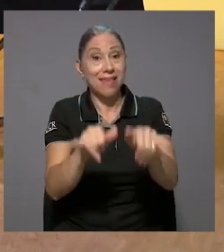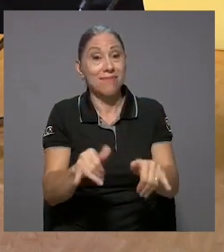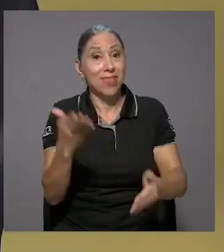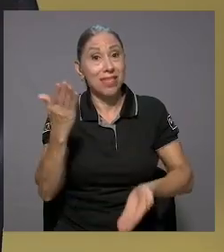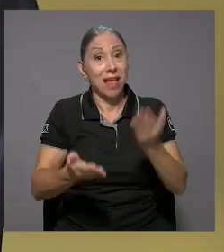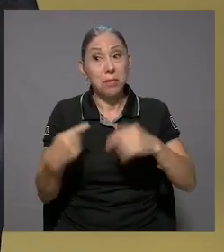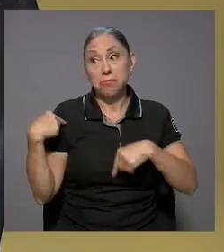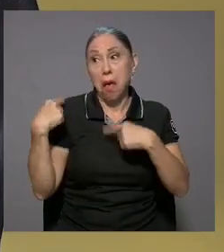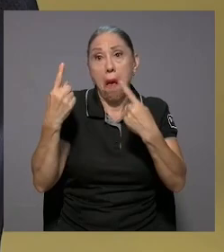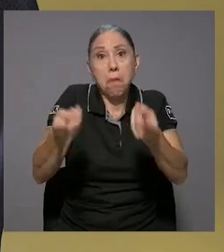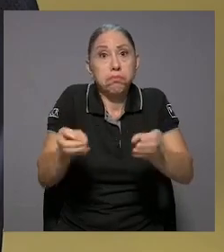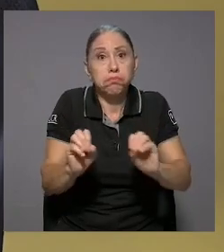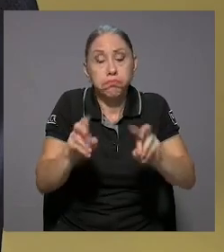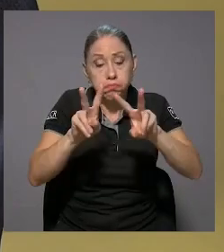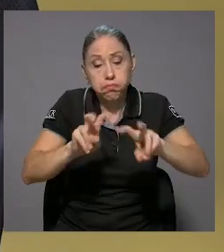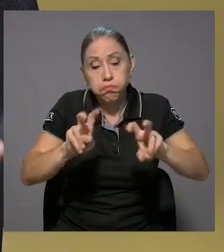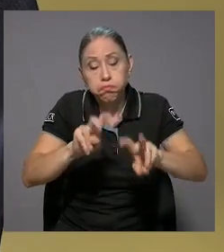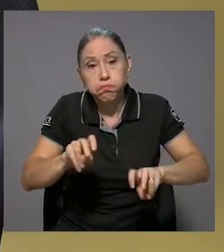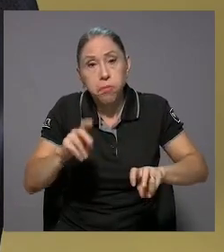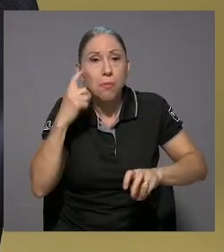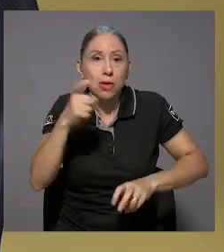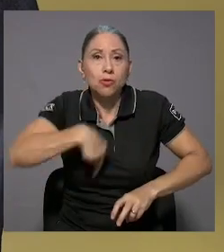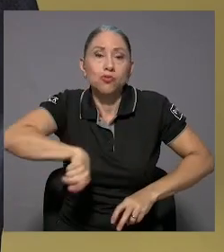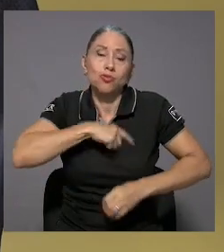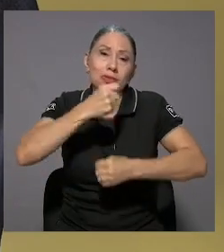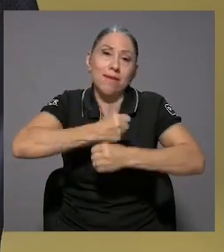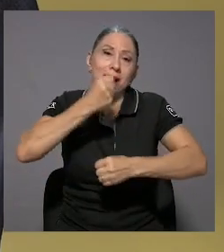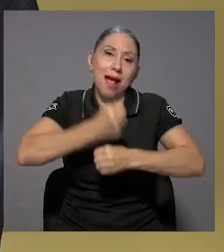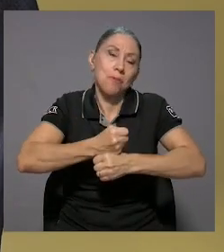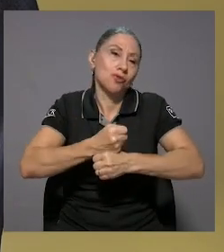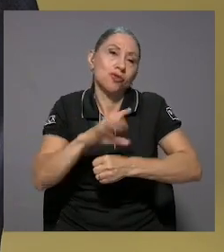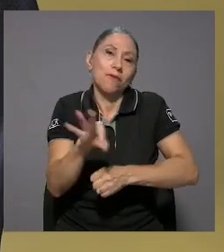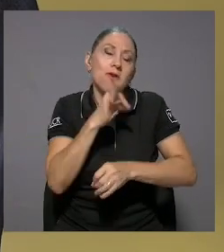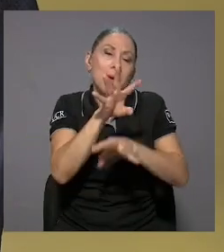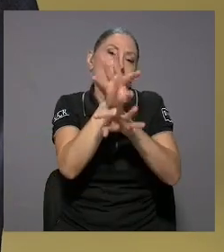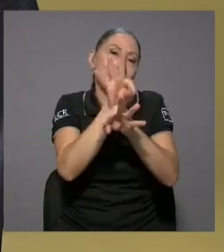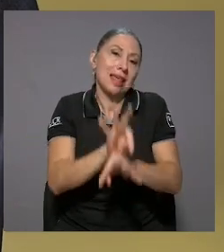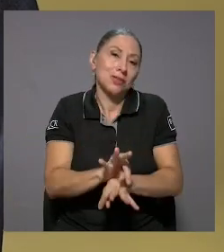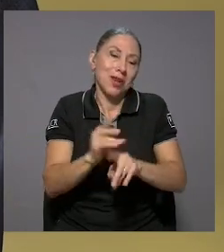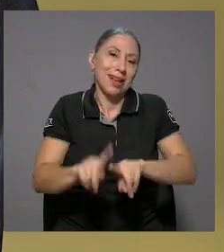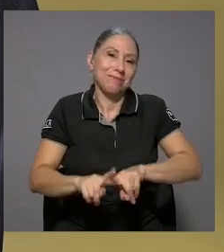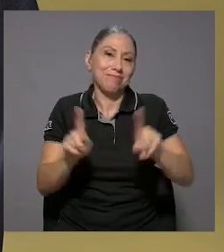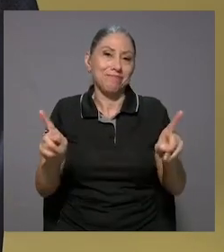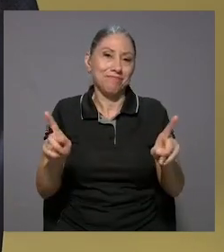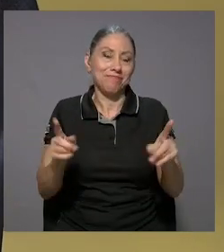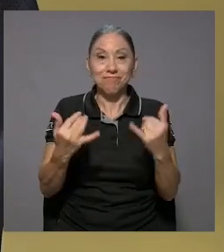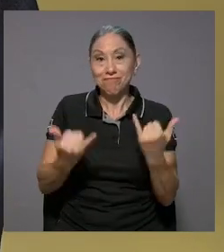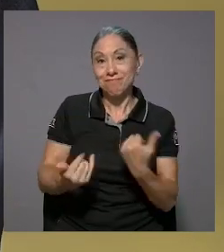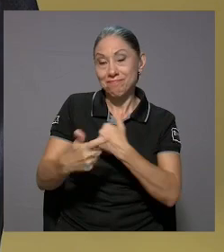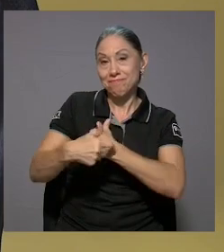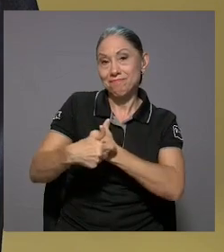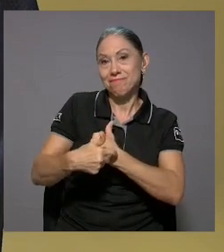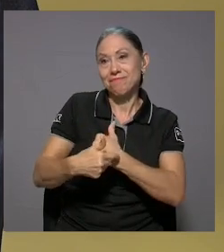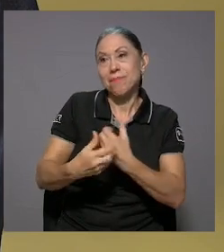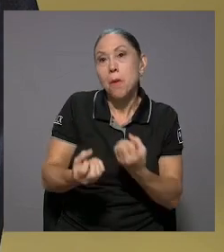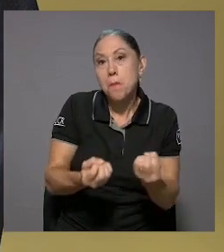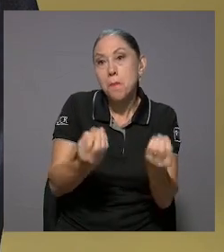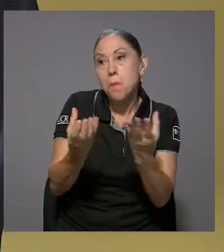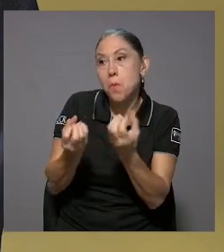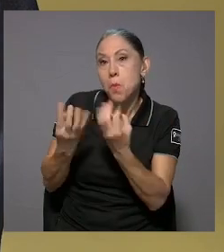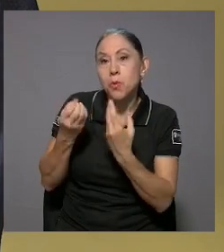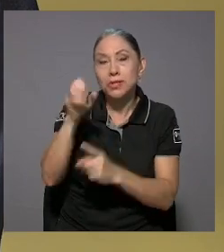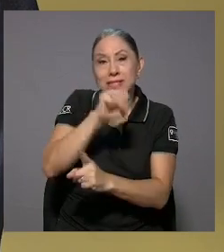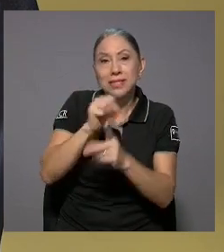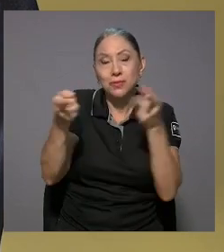ahí y que no se han explorado pues porque hemos trabajado de una manera pues muy tradicional y en este momento por